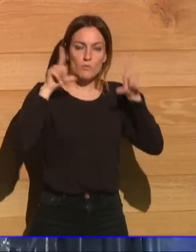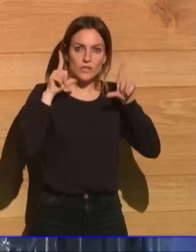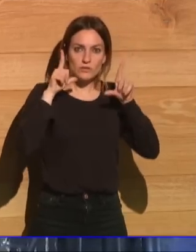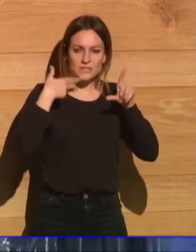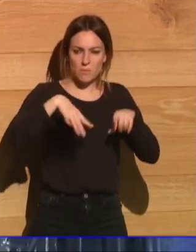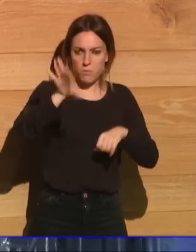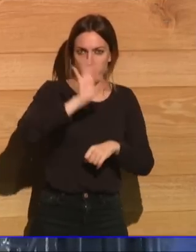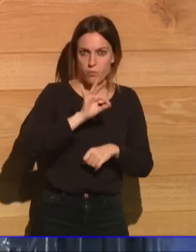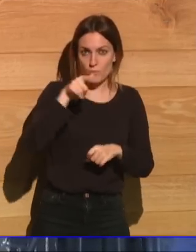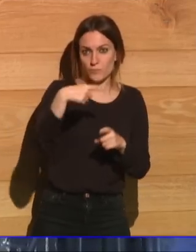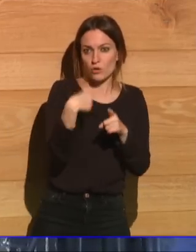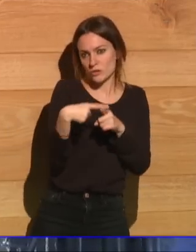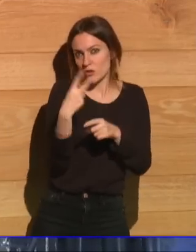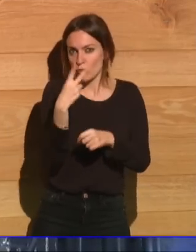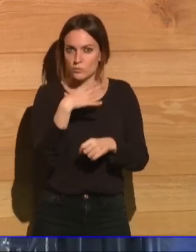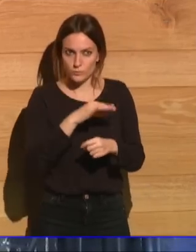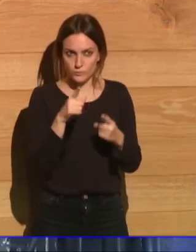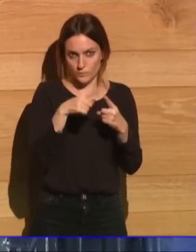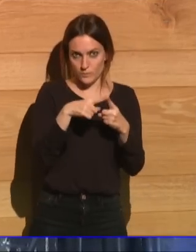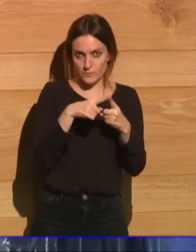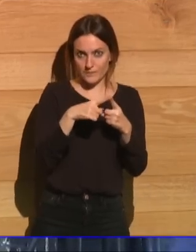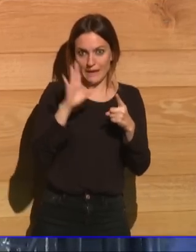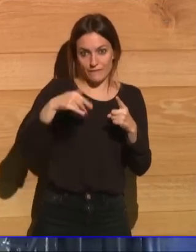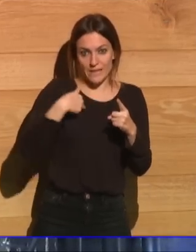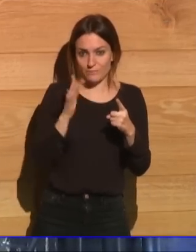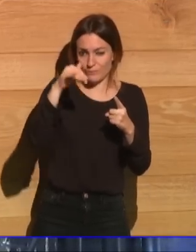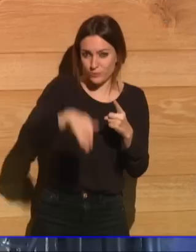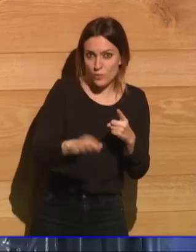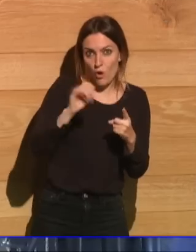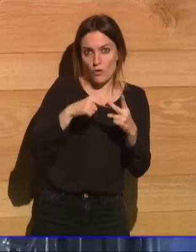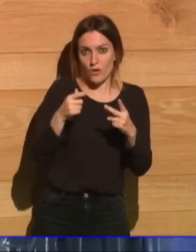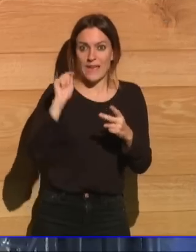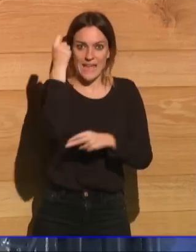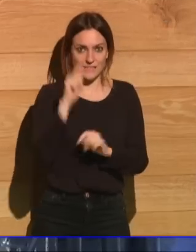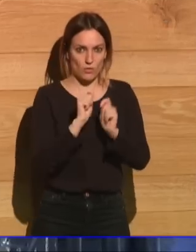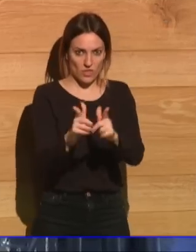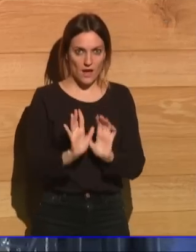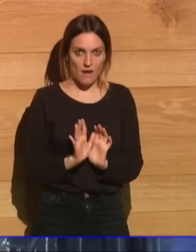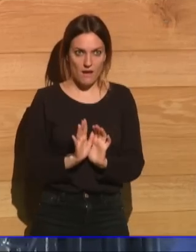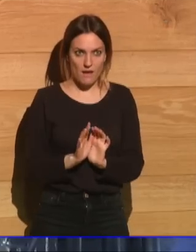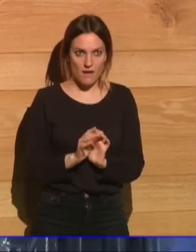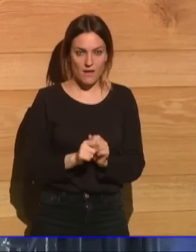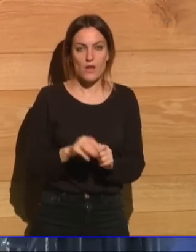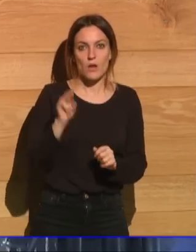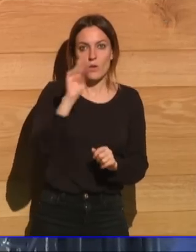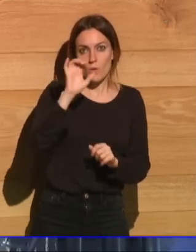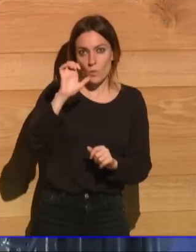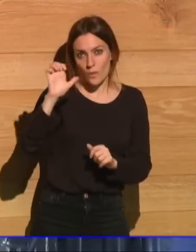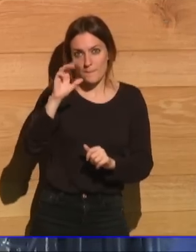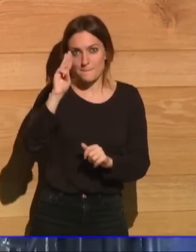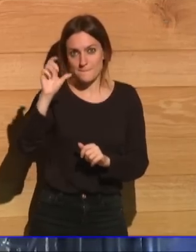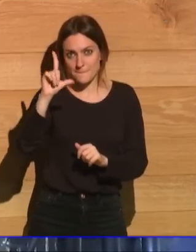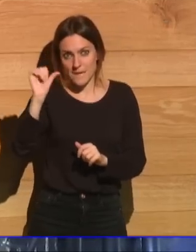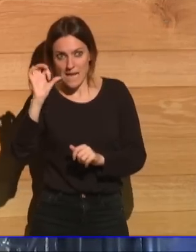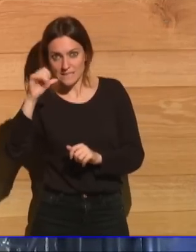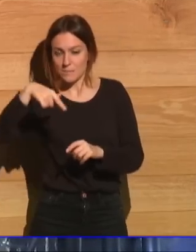ese protagonista puedes hacerle dos cosas. O lo hundes o lo haces triunfar. En Whiplash pasará lo que pase. Pero como en